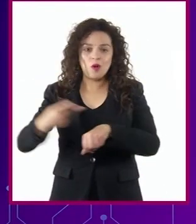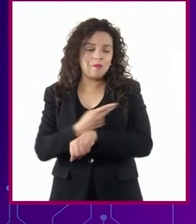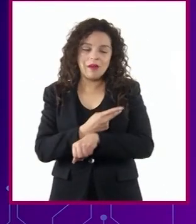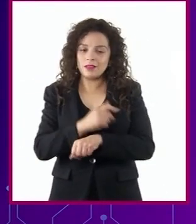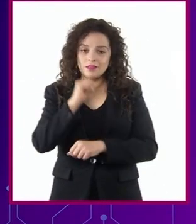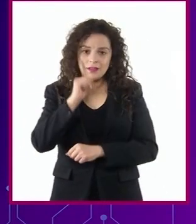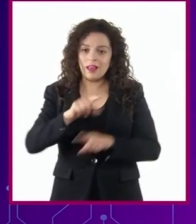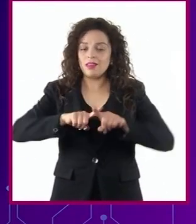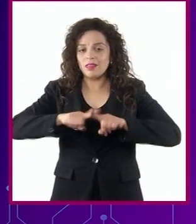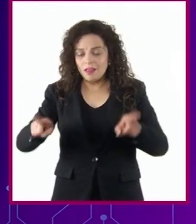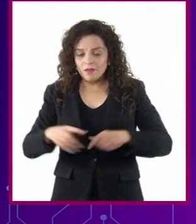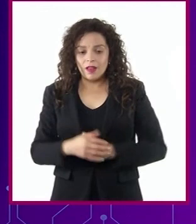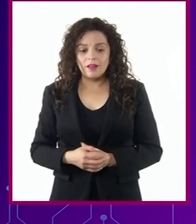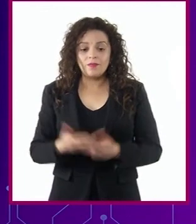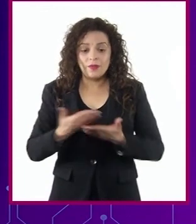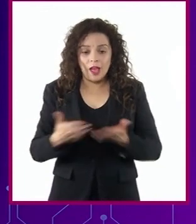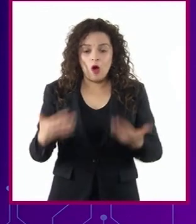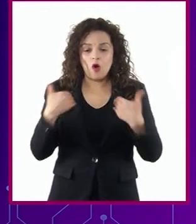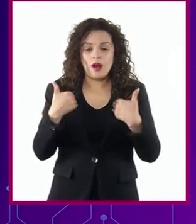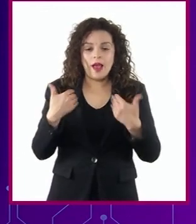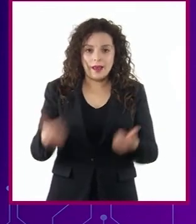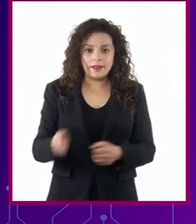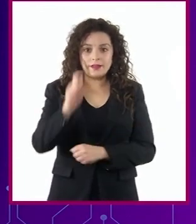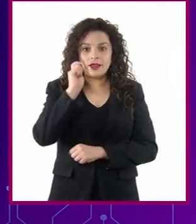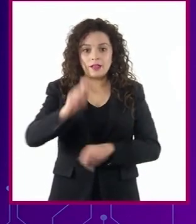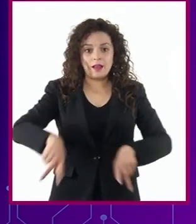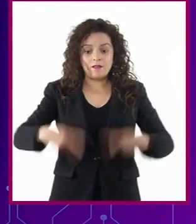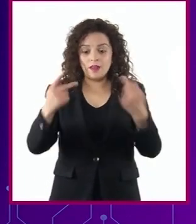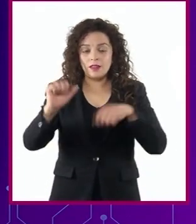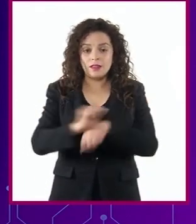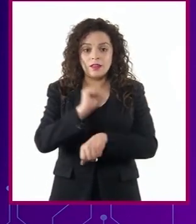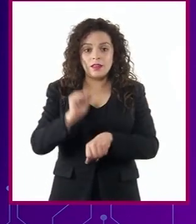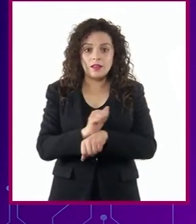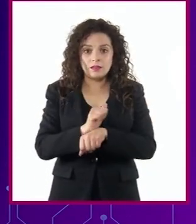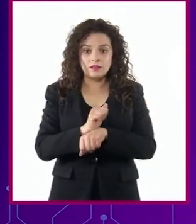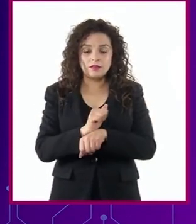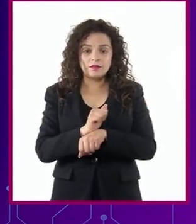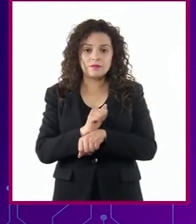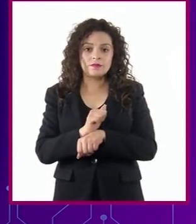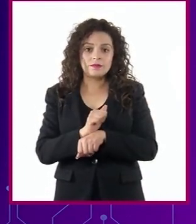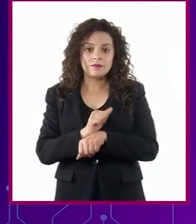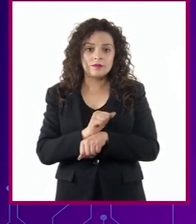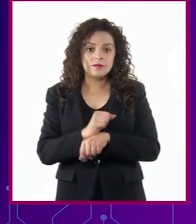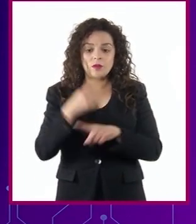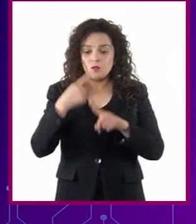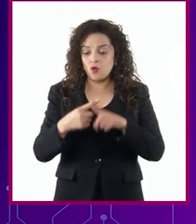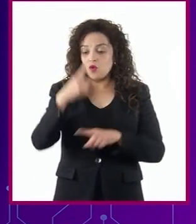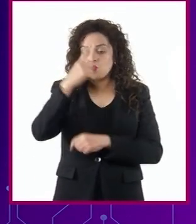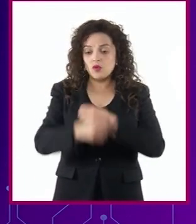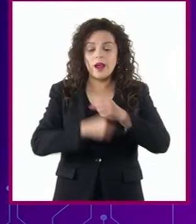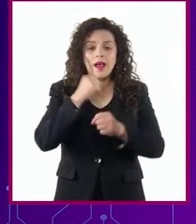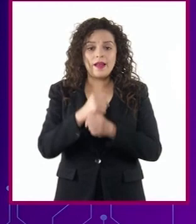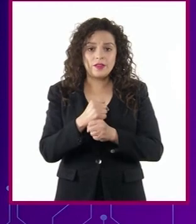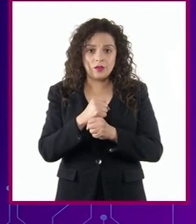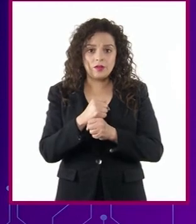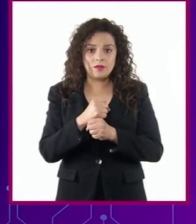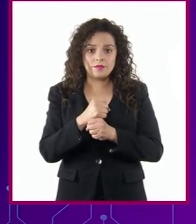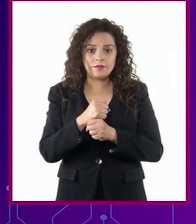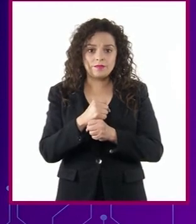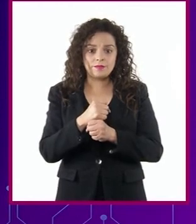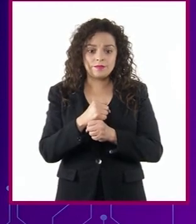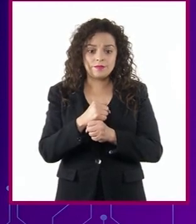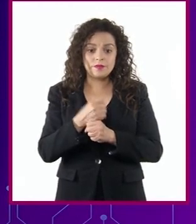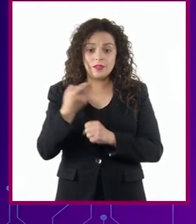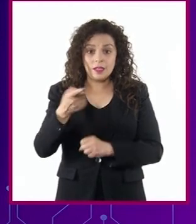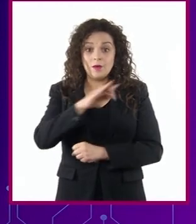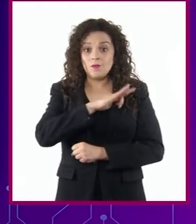interpretaremos la gráfica de línea que presenta las ventas de automóviles en una agencia automotriz durante un año. Entre otras cosas,